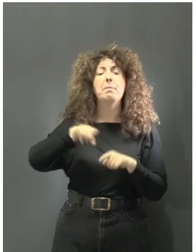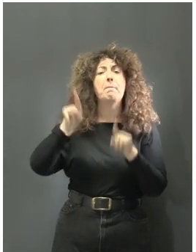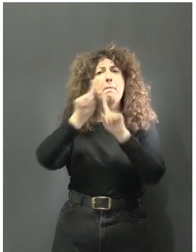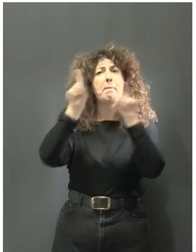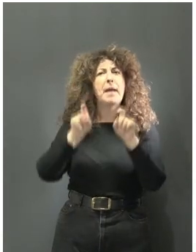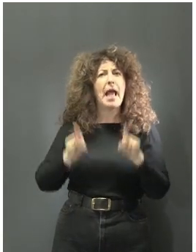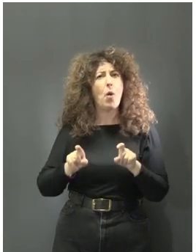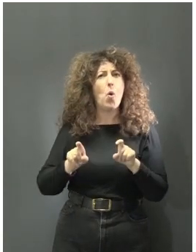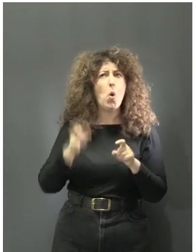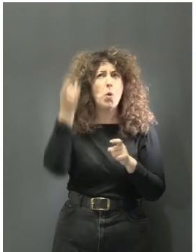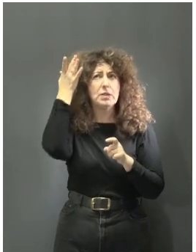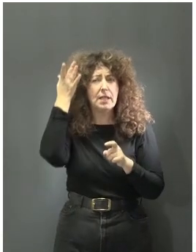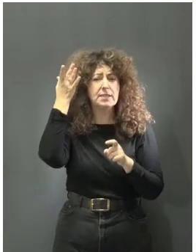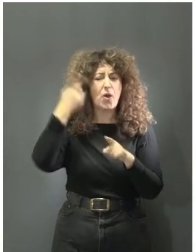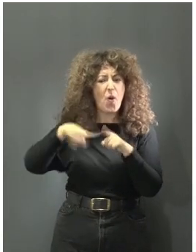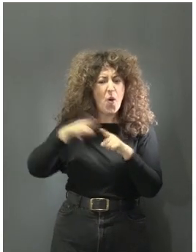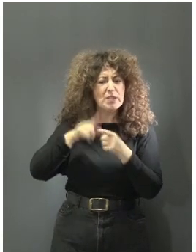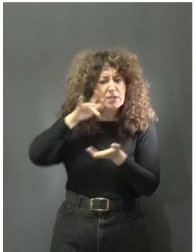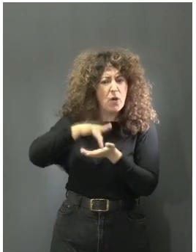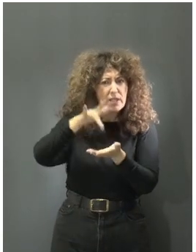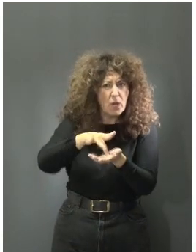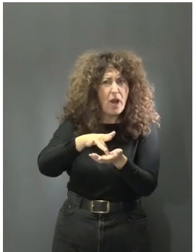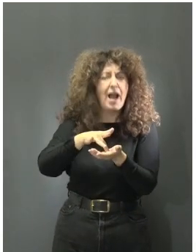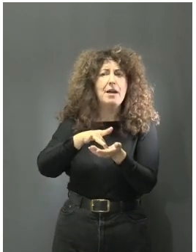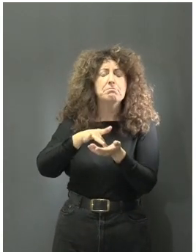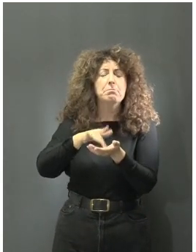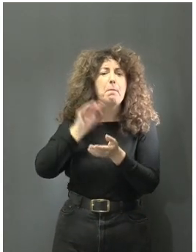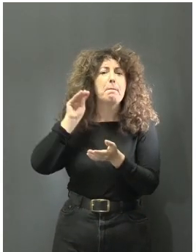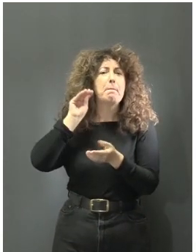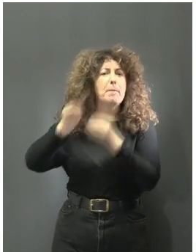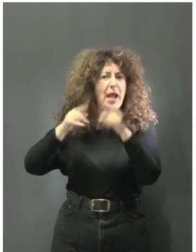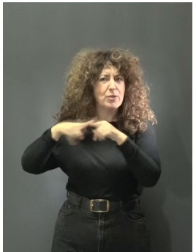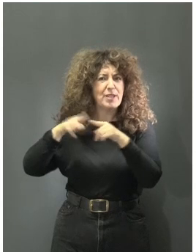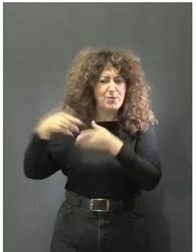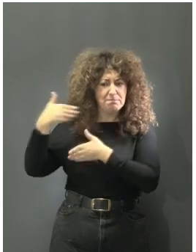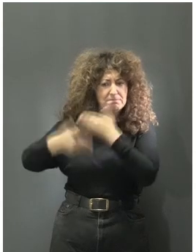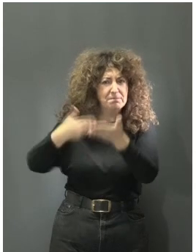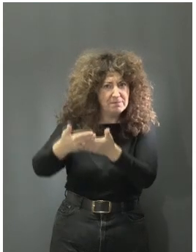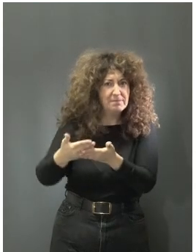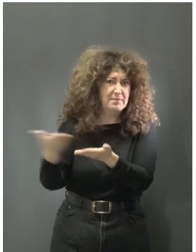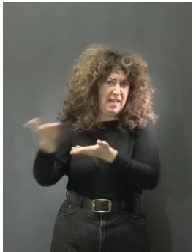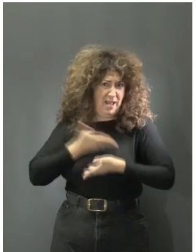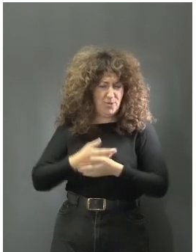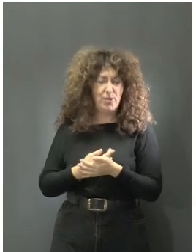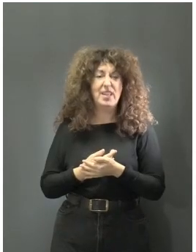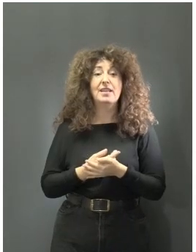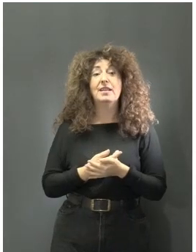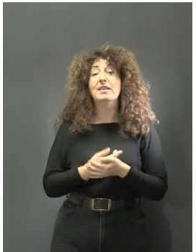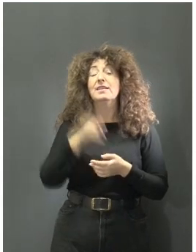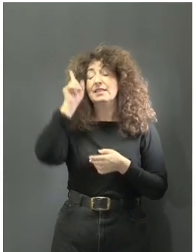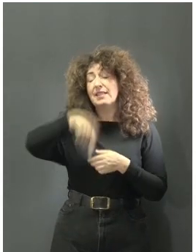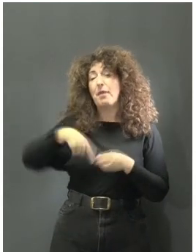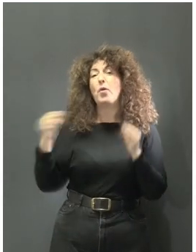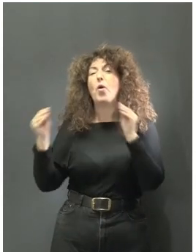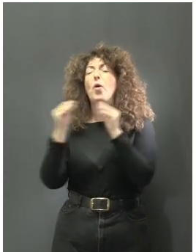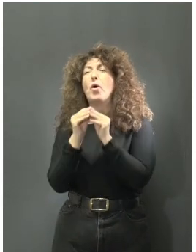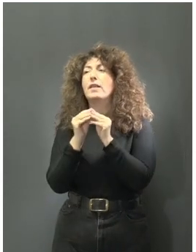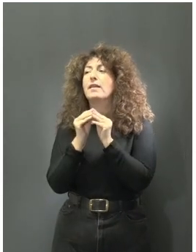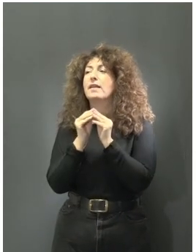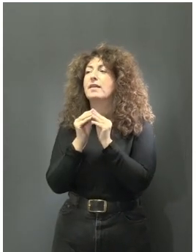surgiendo en este recorrido de aprendizaje que al final han sido todos estos años. Y que yo creo que coincide bastante